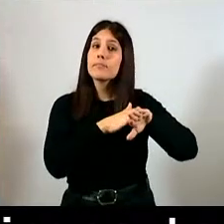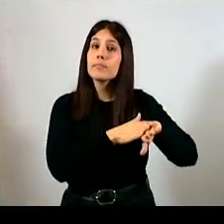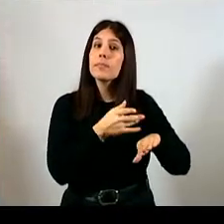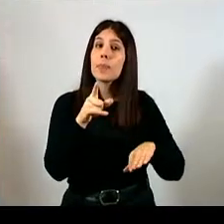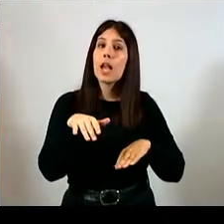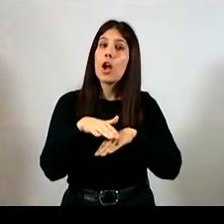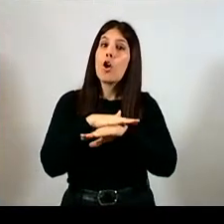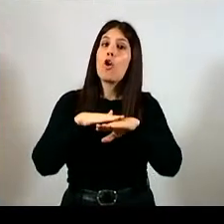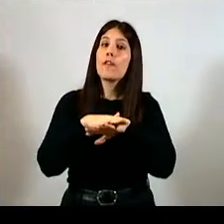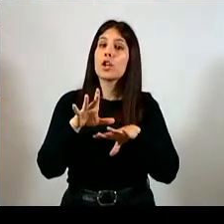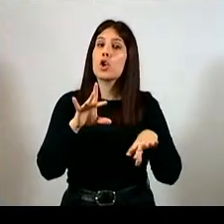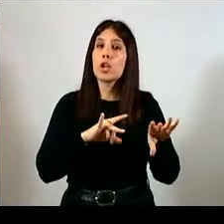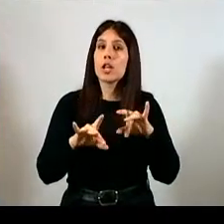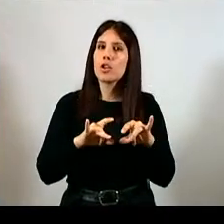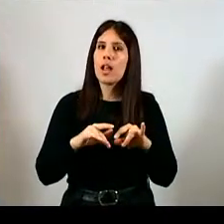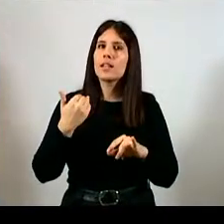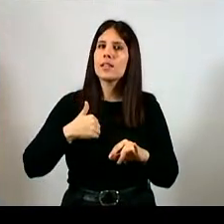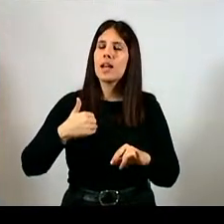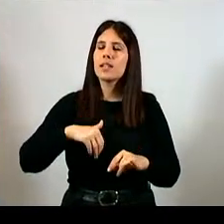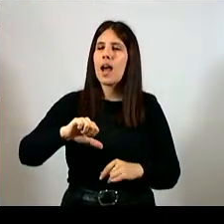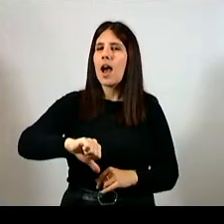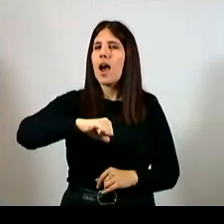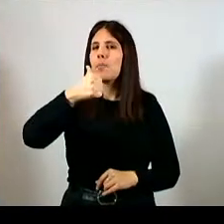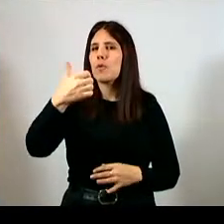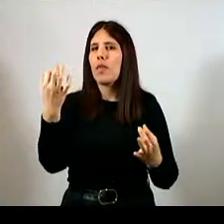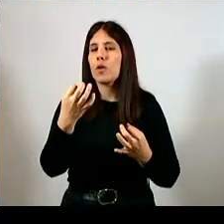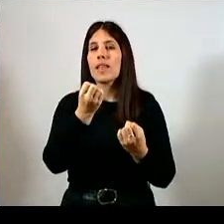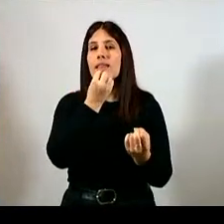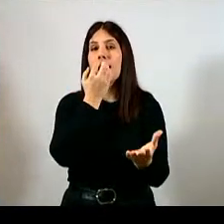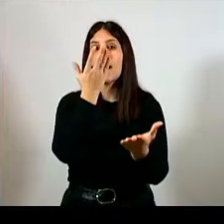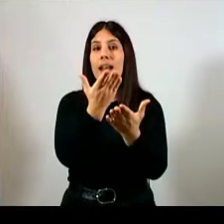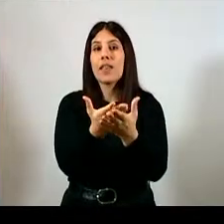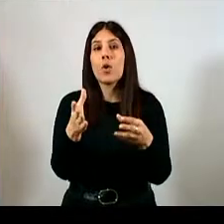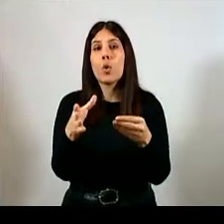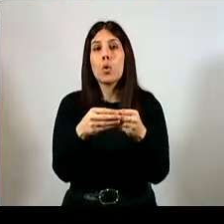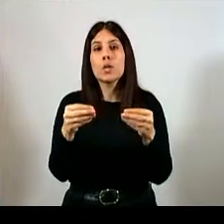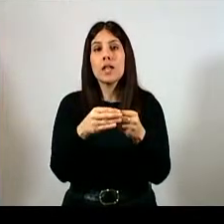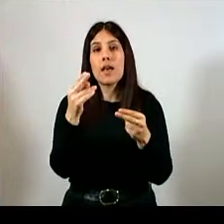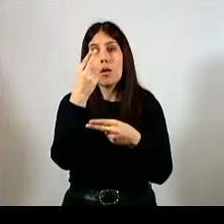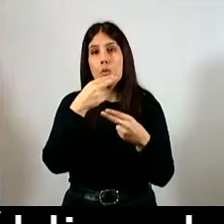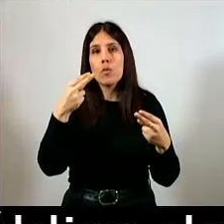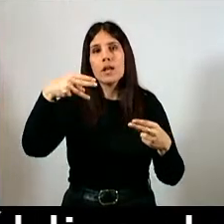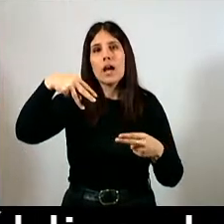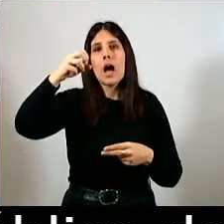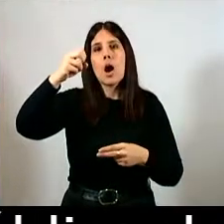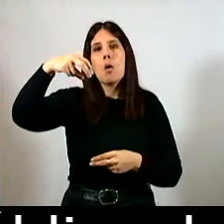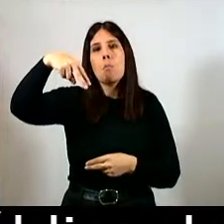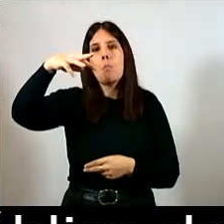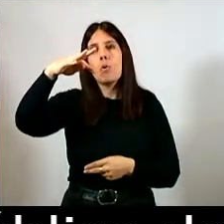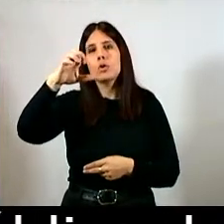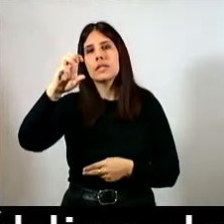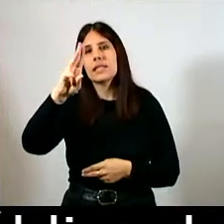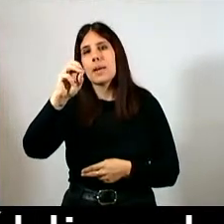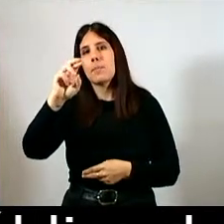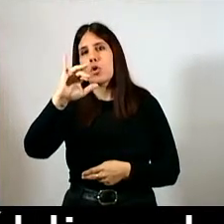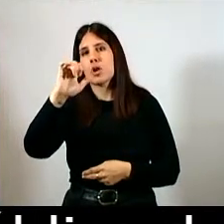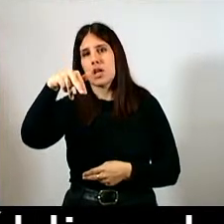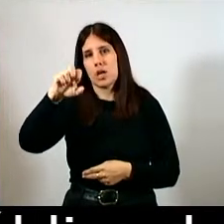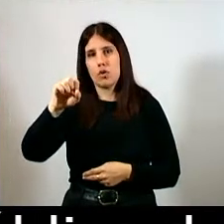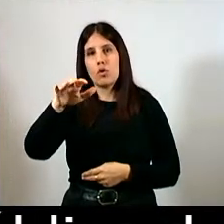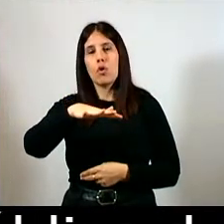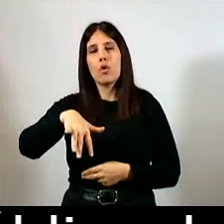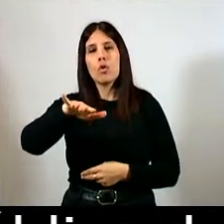Regional ha aprobado la declaración de utilidad pública de Monte Porrino, ubicado en la localidad pacense